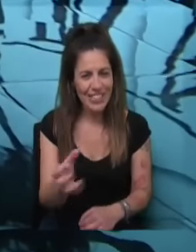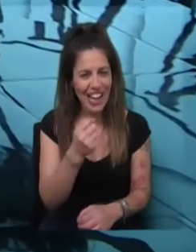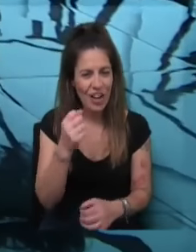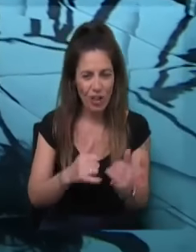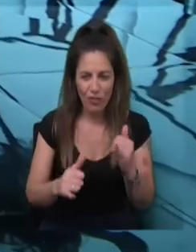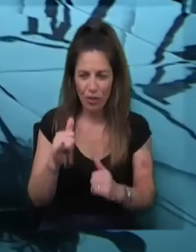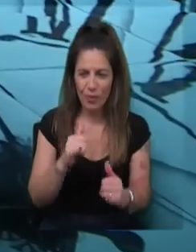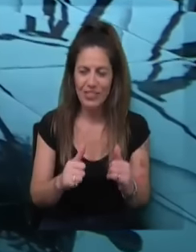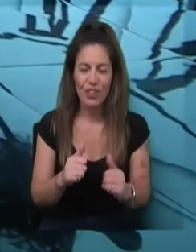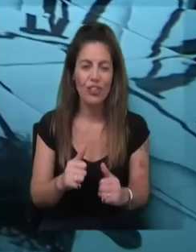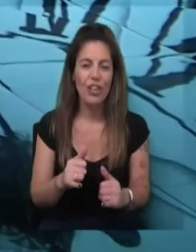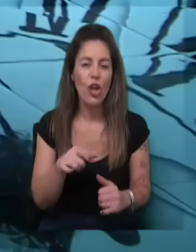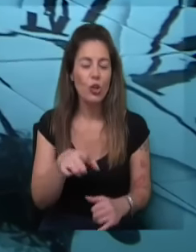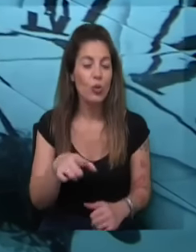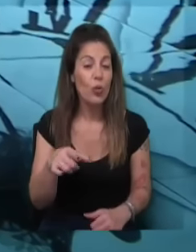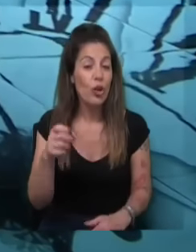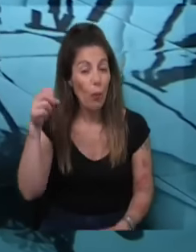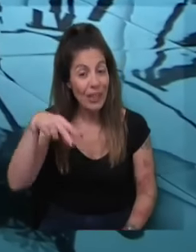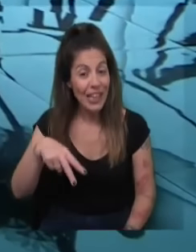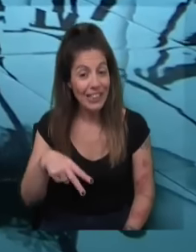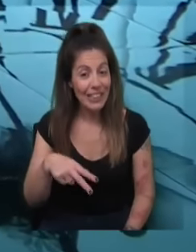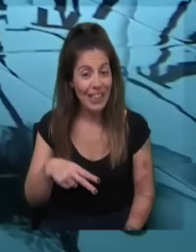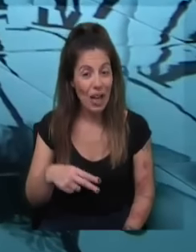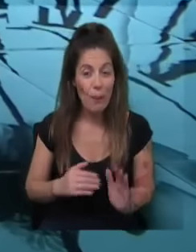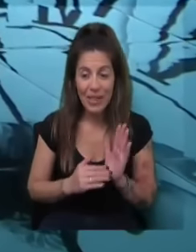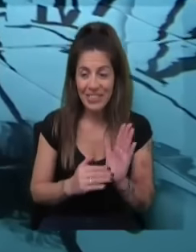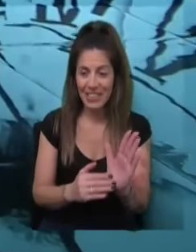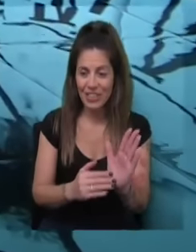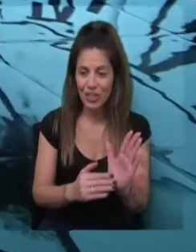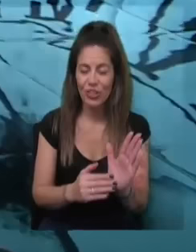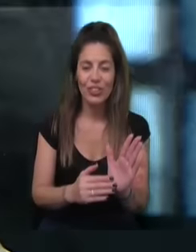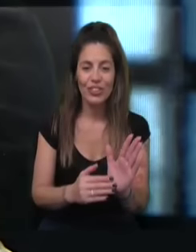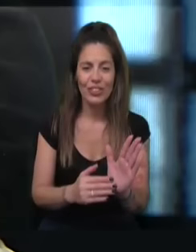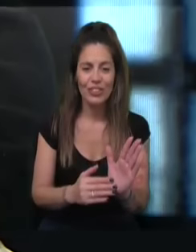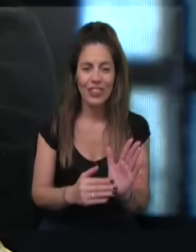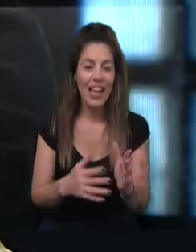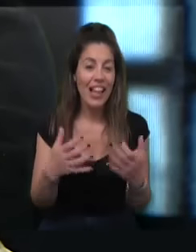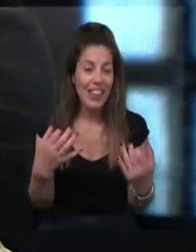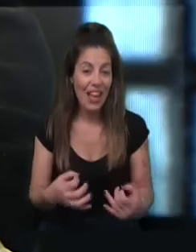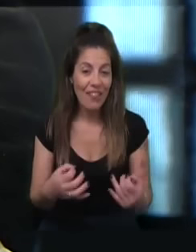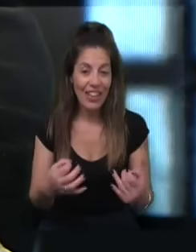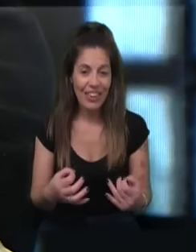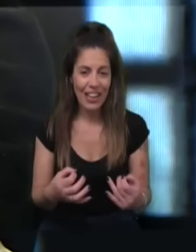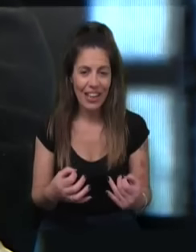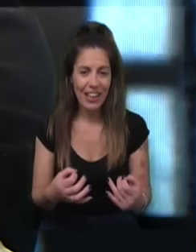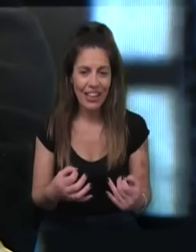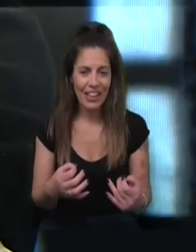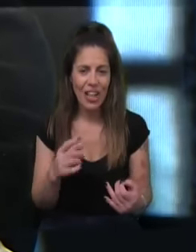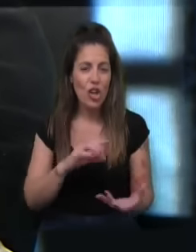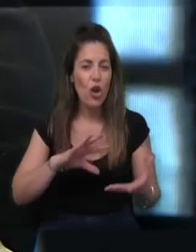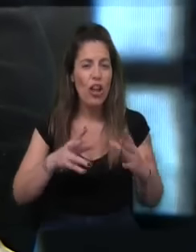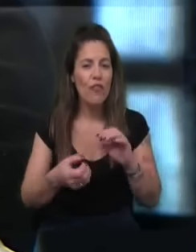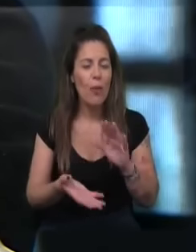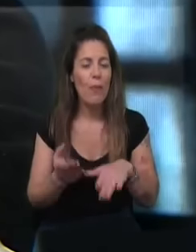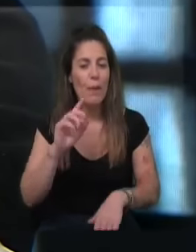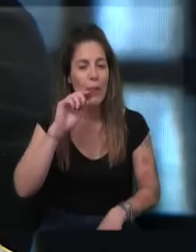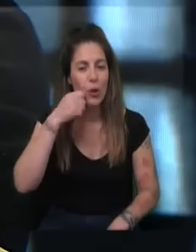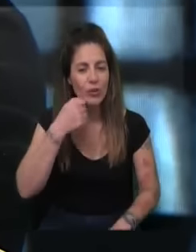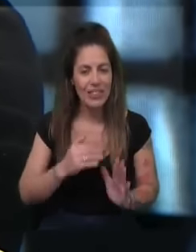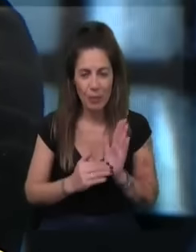Y tú qué te pareció que te pusieron en la presentación la verdad es que no es la forma en que más me gusta